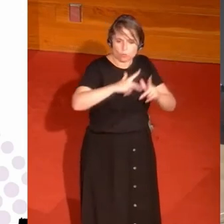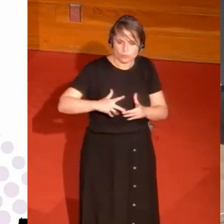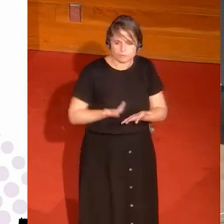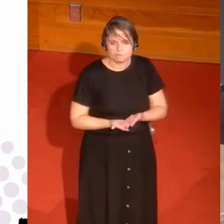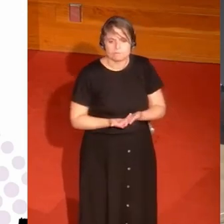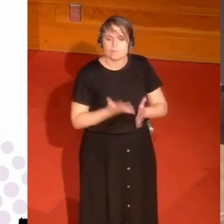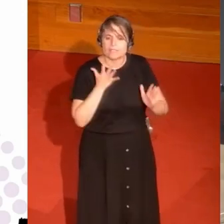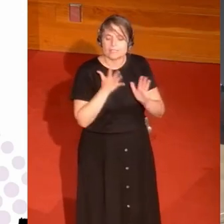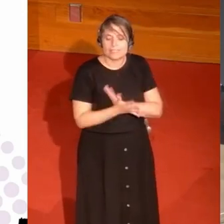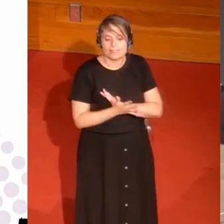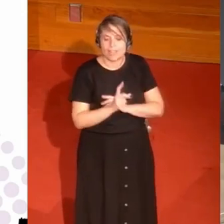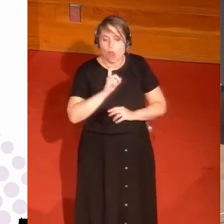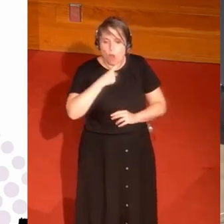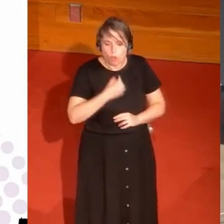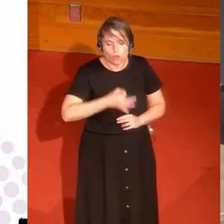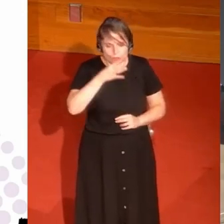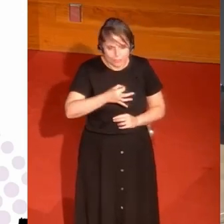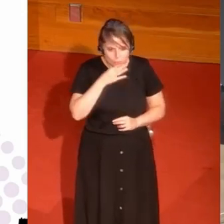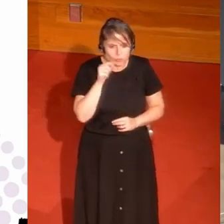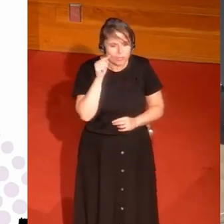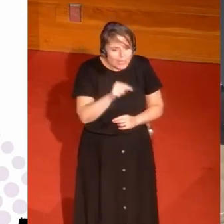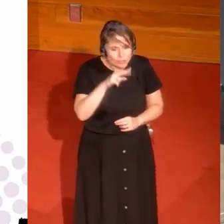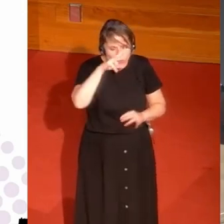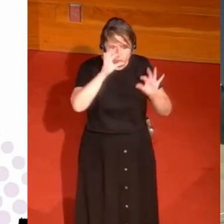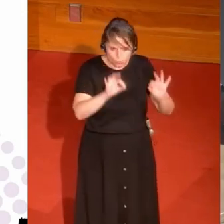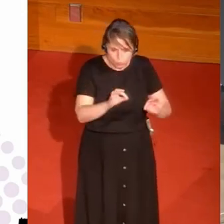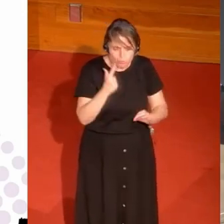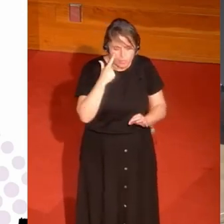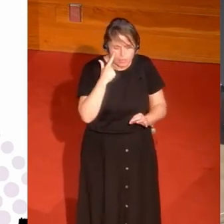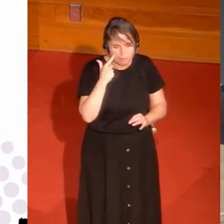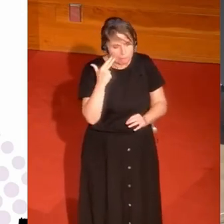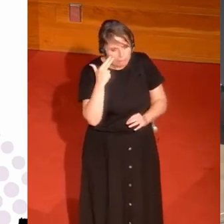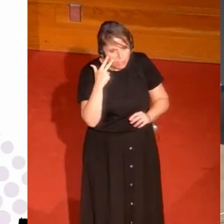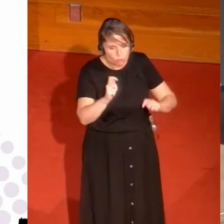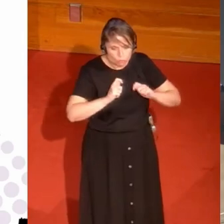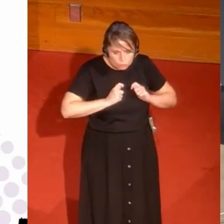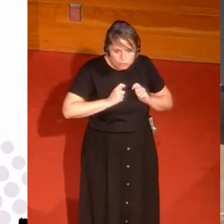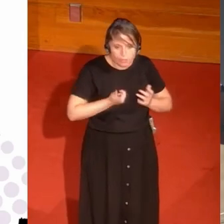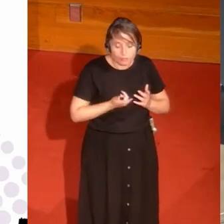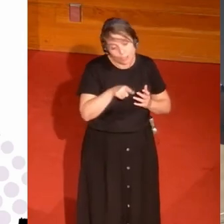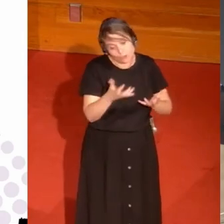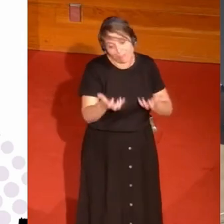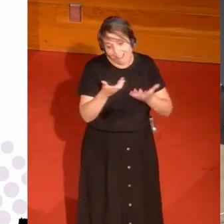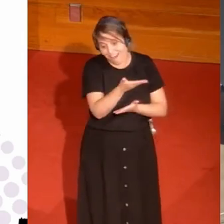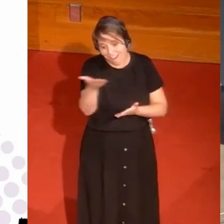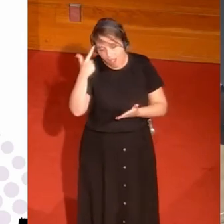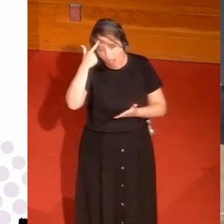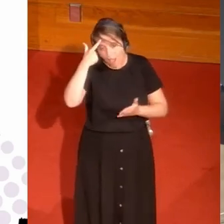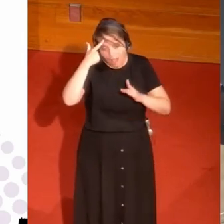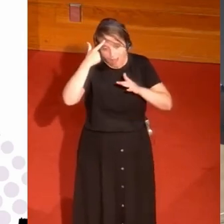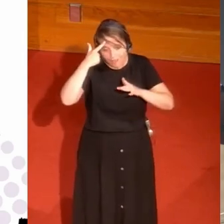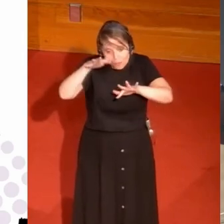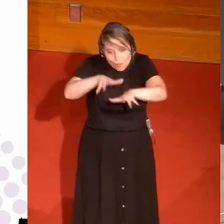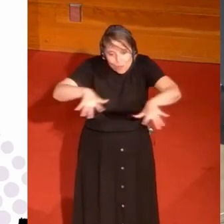al final el discurso del odio que es lo que lo más preocupante y lo que nos alerta gana gana y hace más